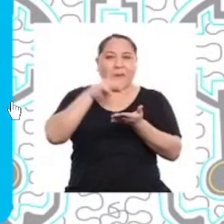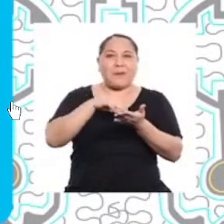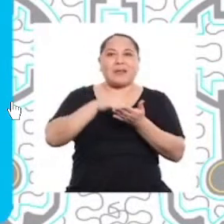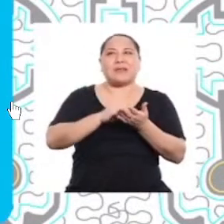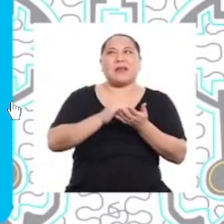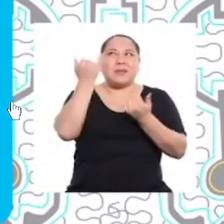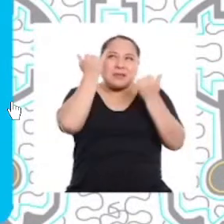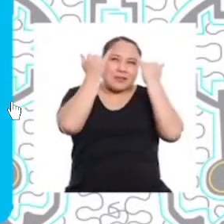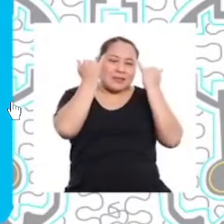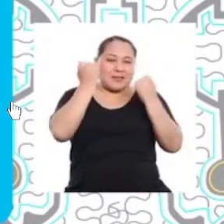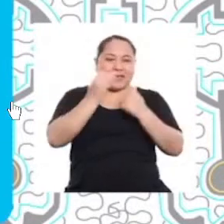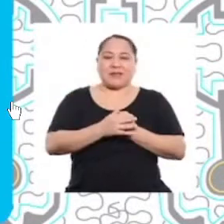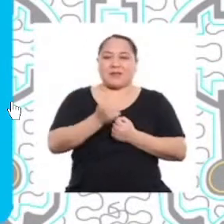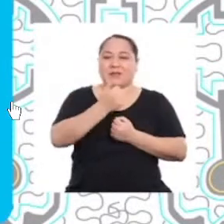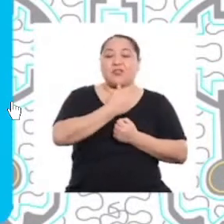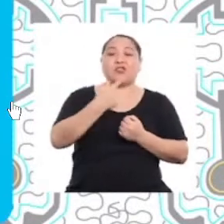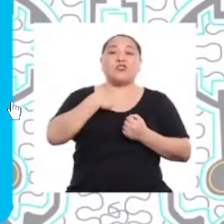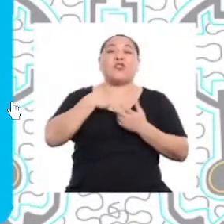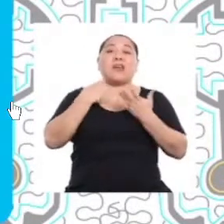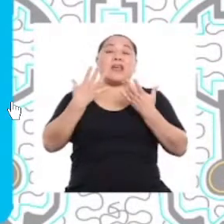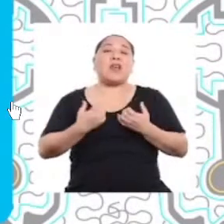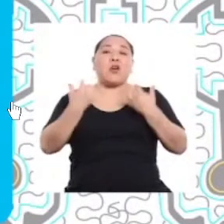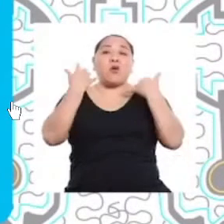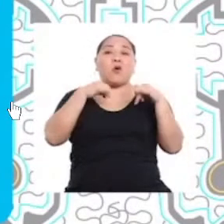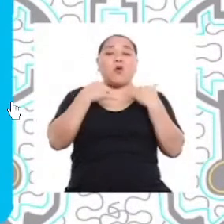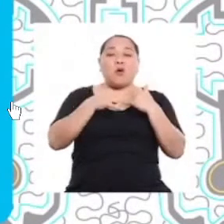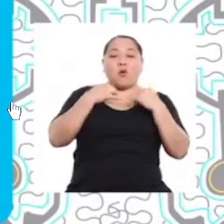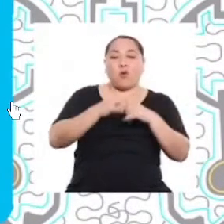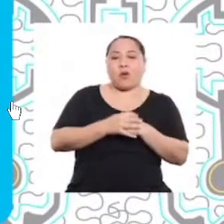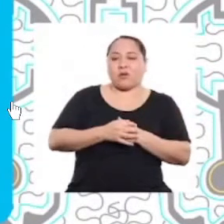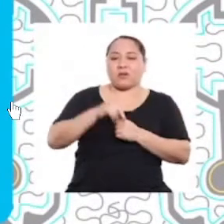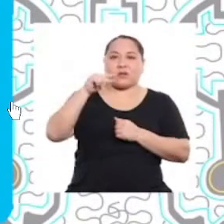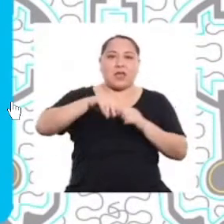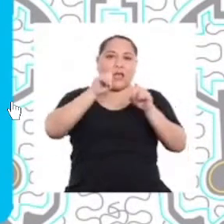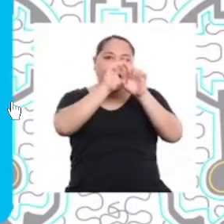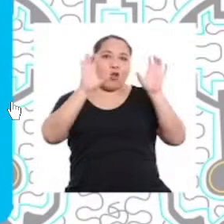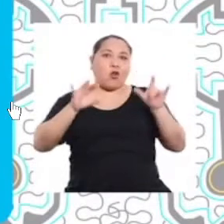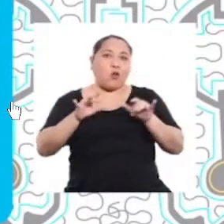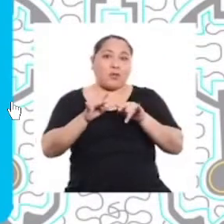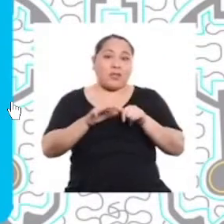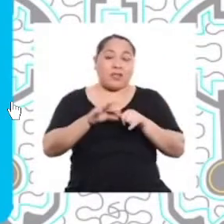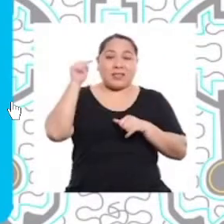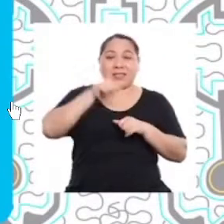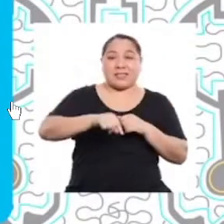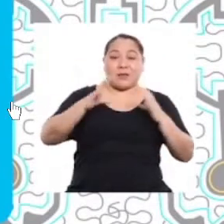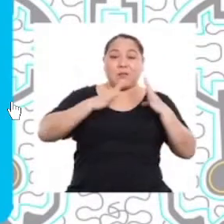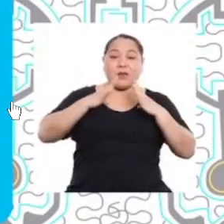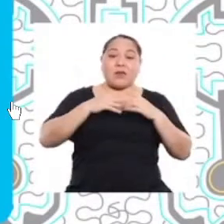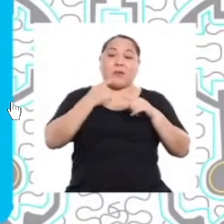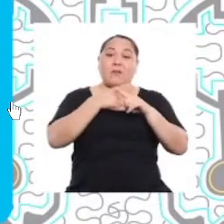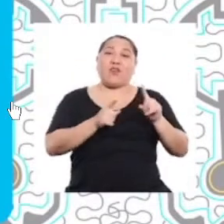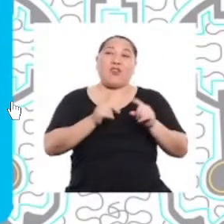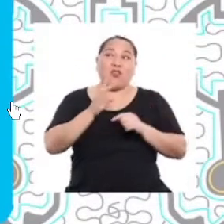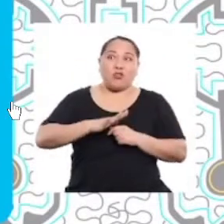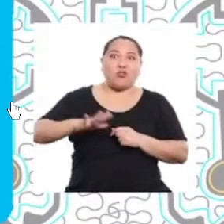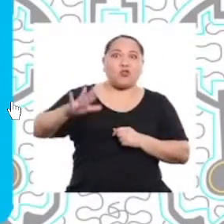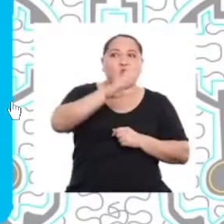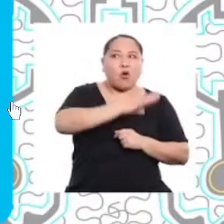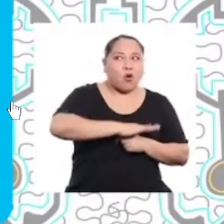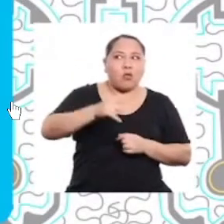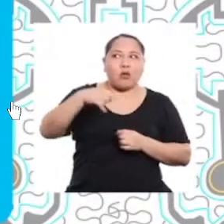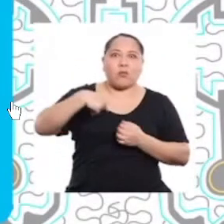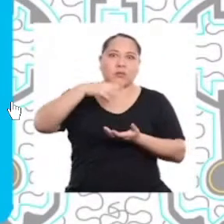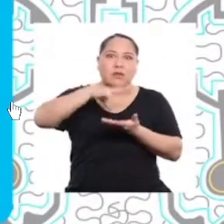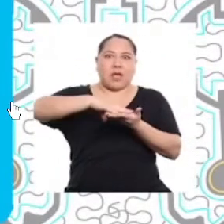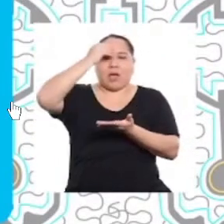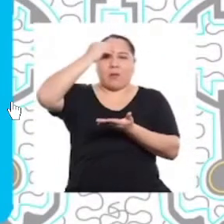más a mis pasatiempos. Yo quería jugar juegos de computadora en estas vacaciones, pero con todo lo que